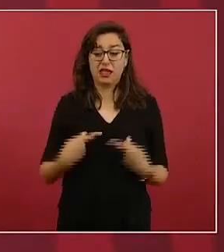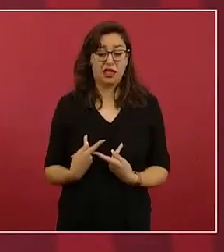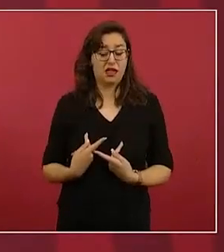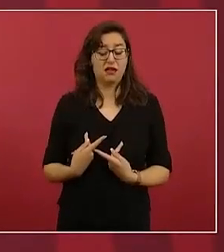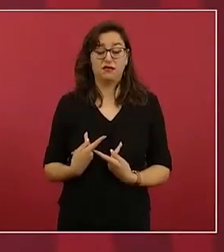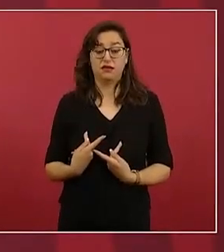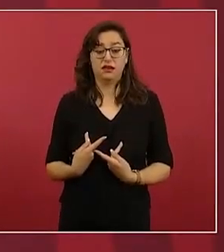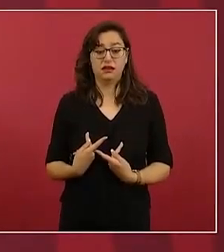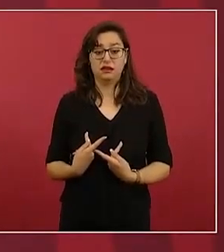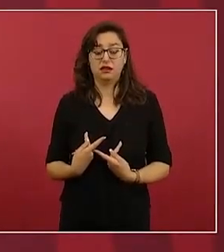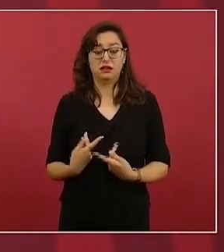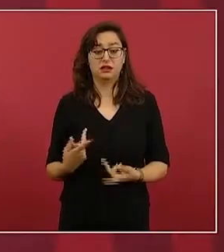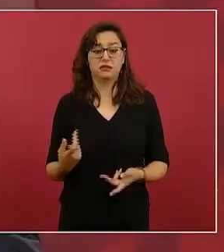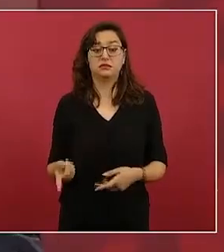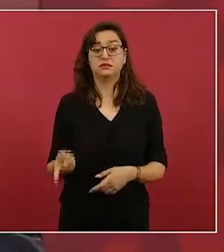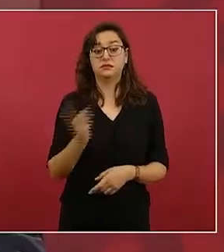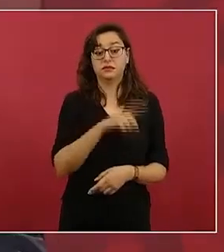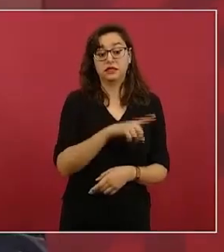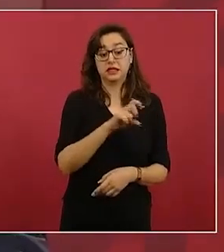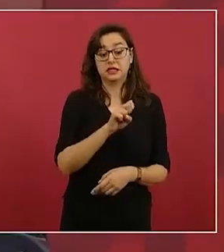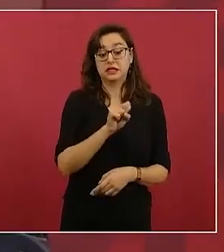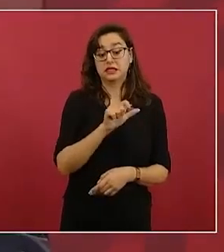Y Salinas contestaba